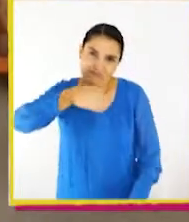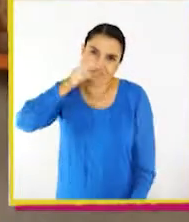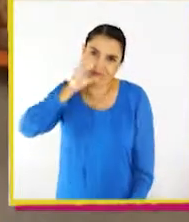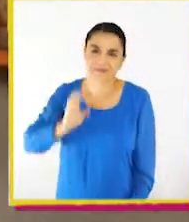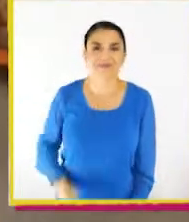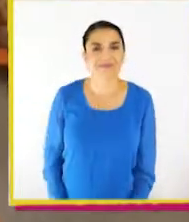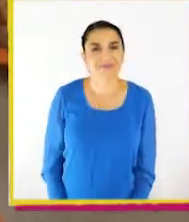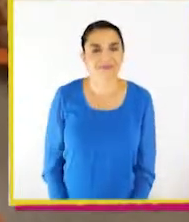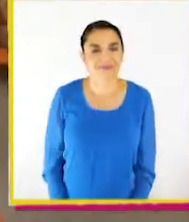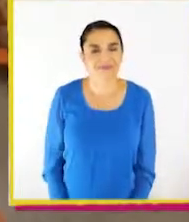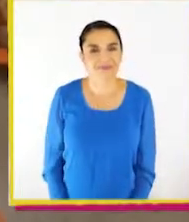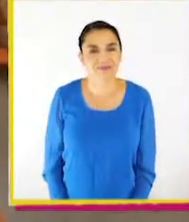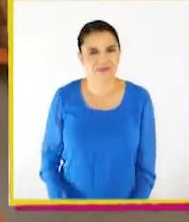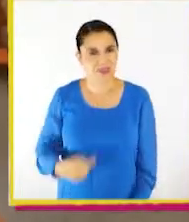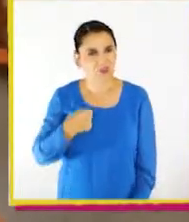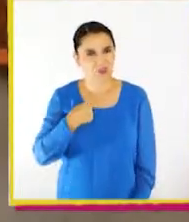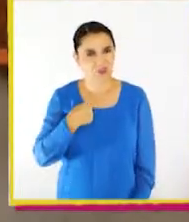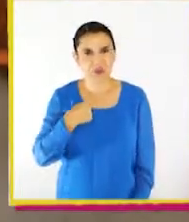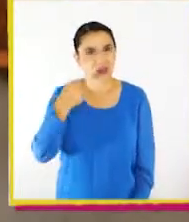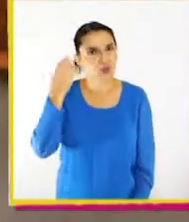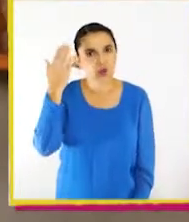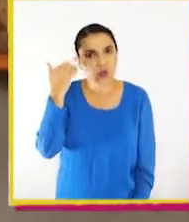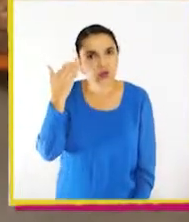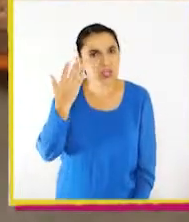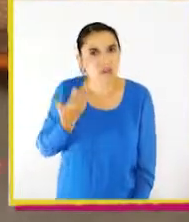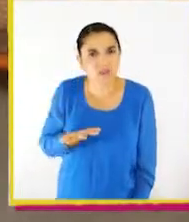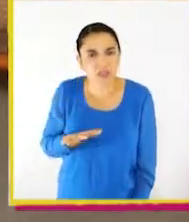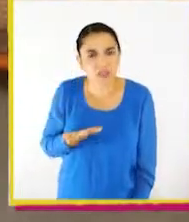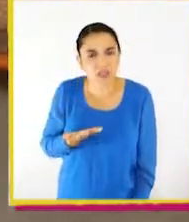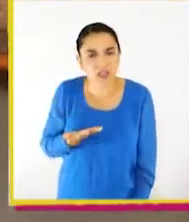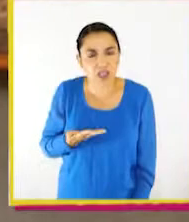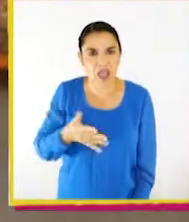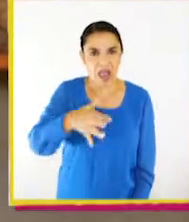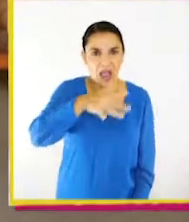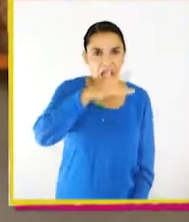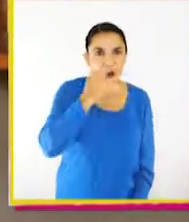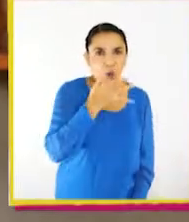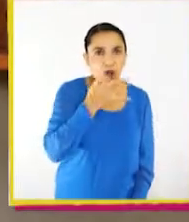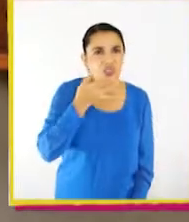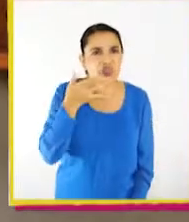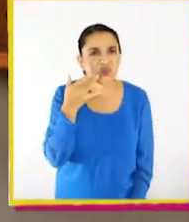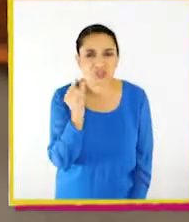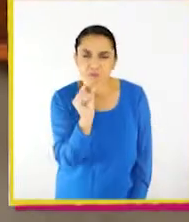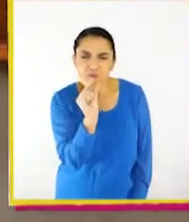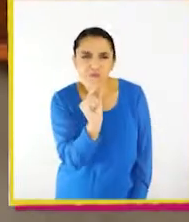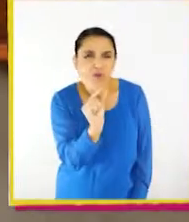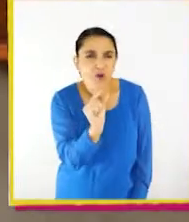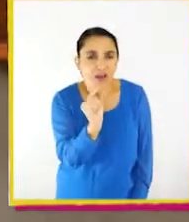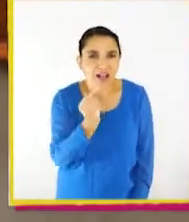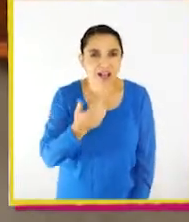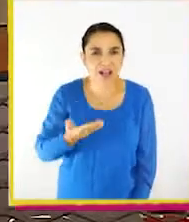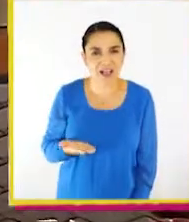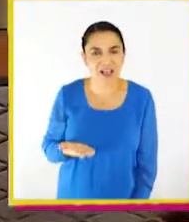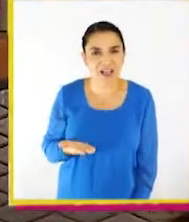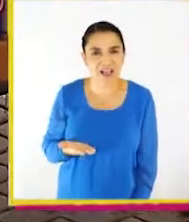para beber. Lo que yo no sabía es que el agua dulce es tan